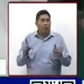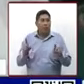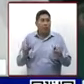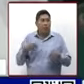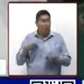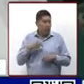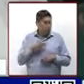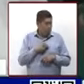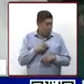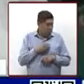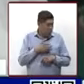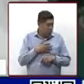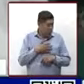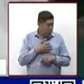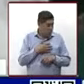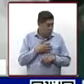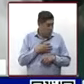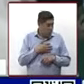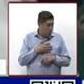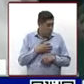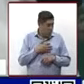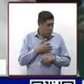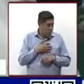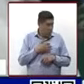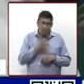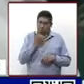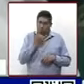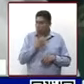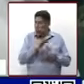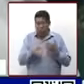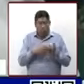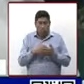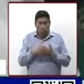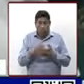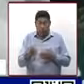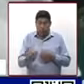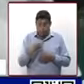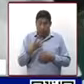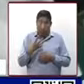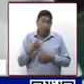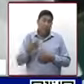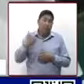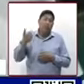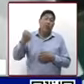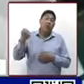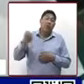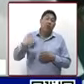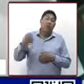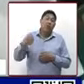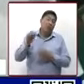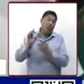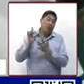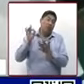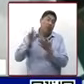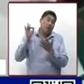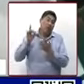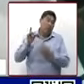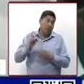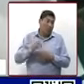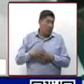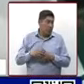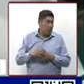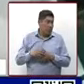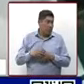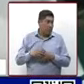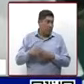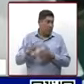nosotros vamos a todas las observaciones que así nos han indicado desde el Tribunal Electoral, el Pastor Tunyá, a través de